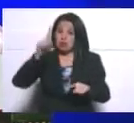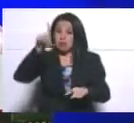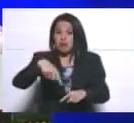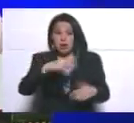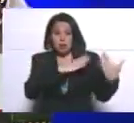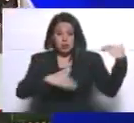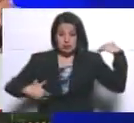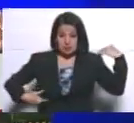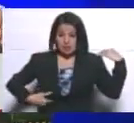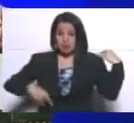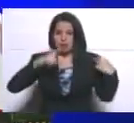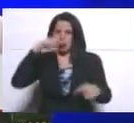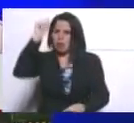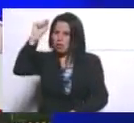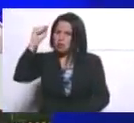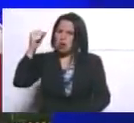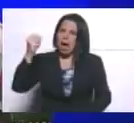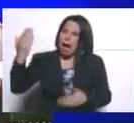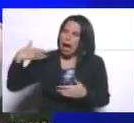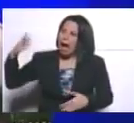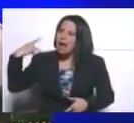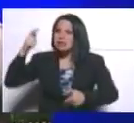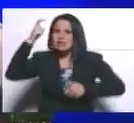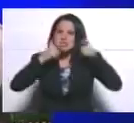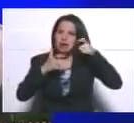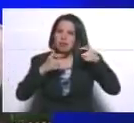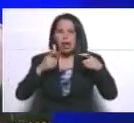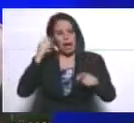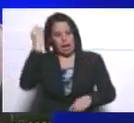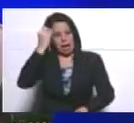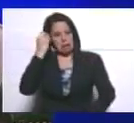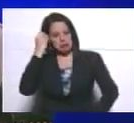ese proceso que ya había echado a andar el comandante Chávez en